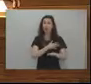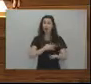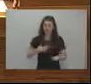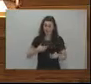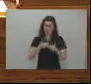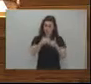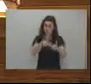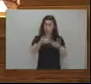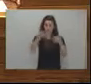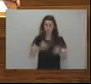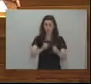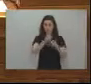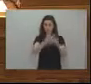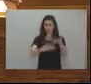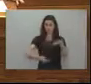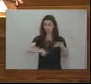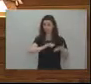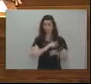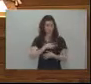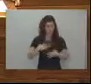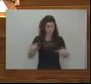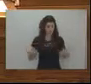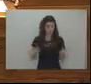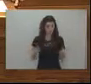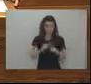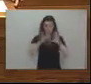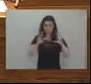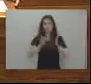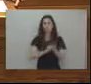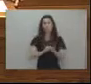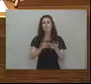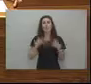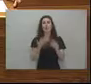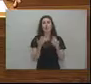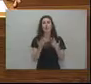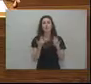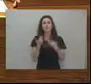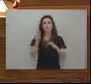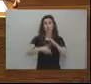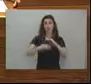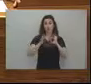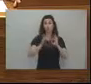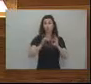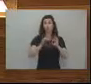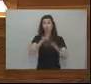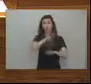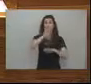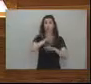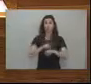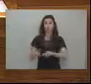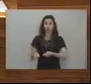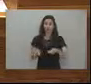claro que queremos que haya listas de espera, pero claro, si la solución para agilizar esos plazos es derivar a pacientes al sistema